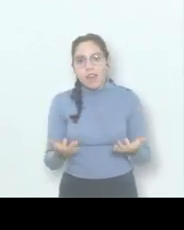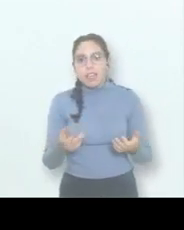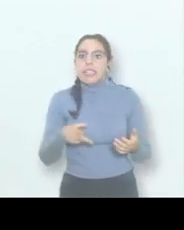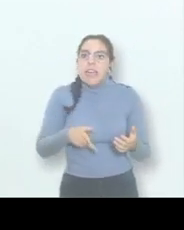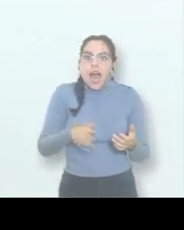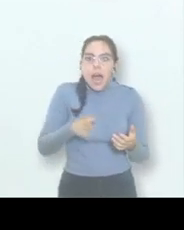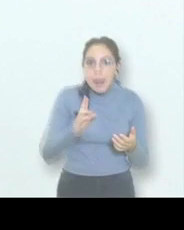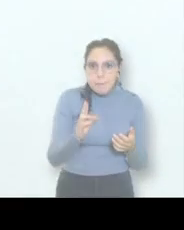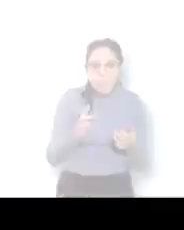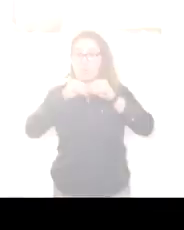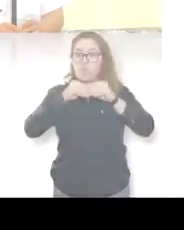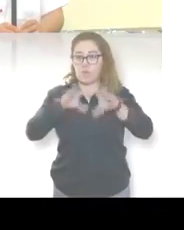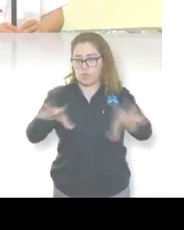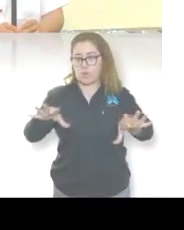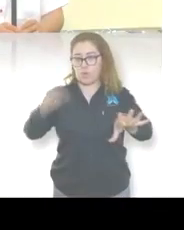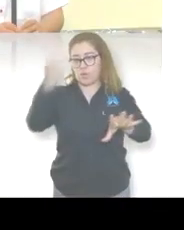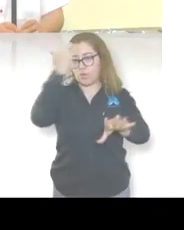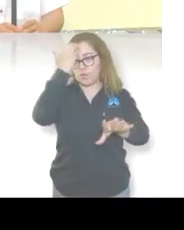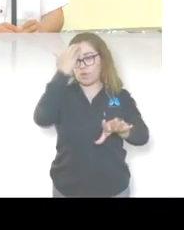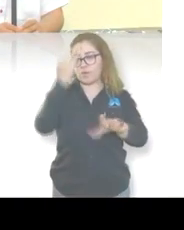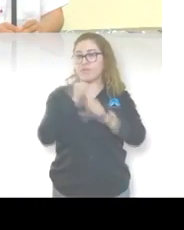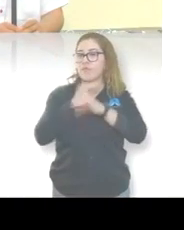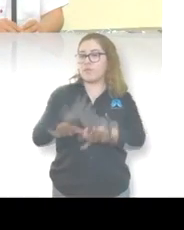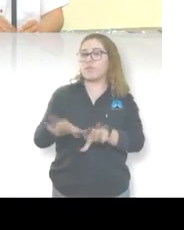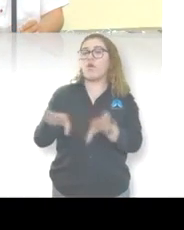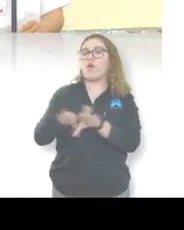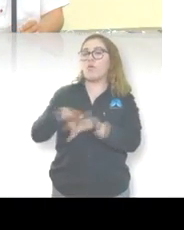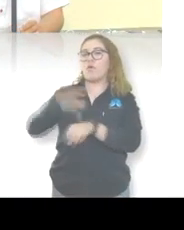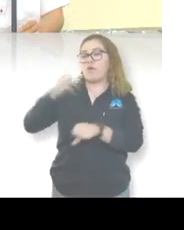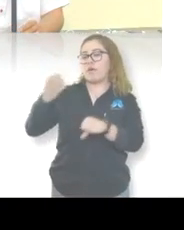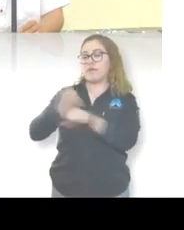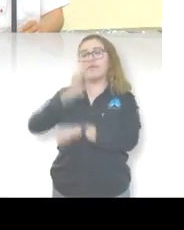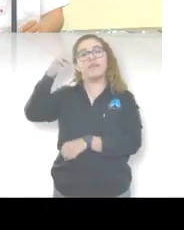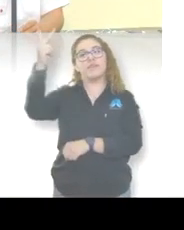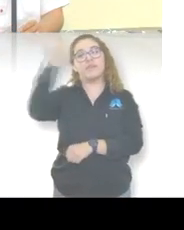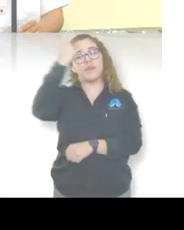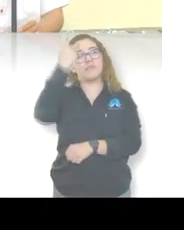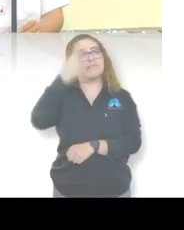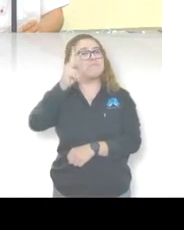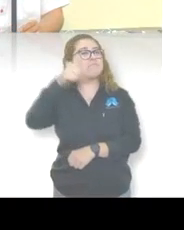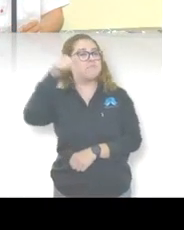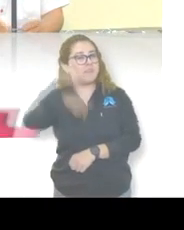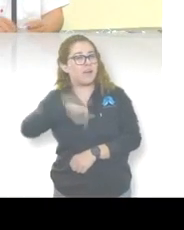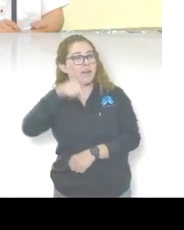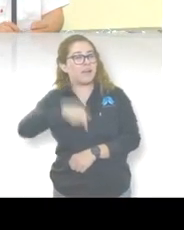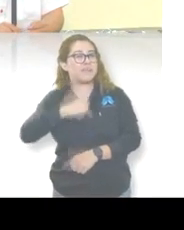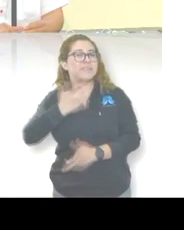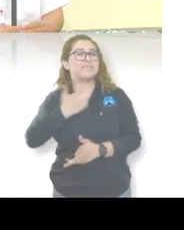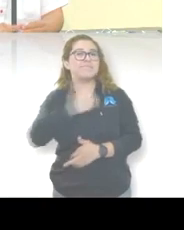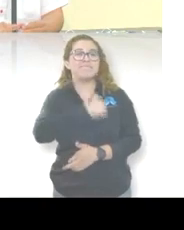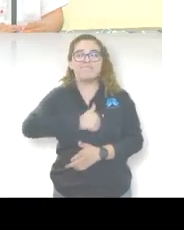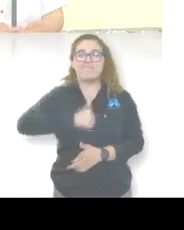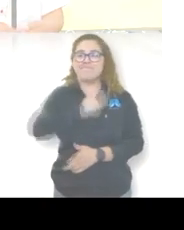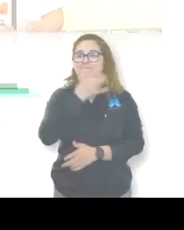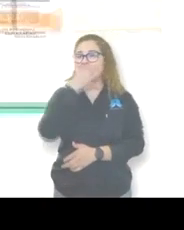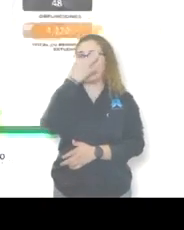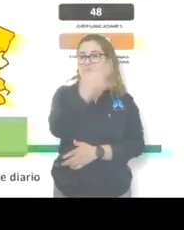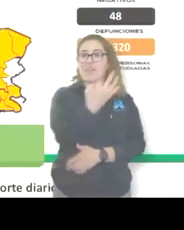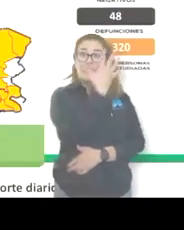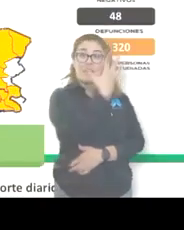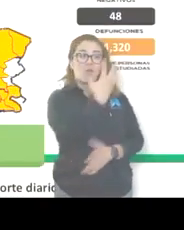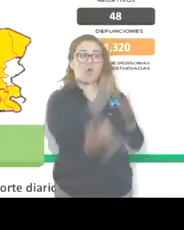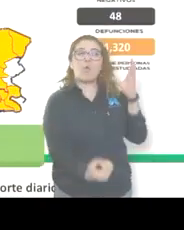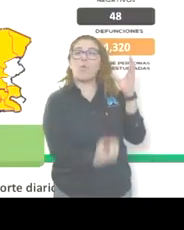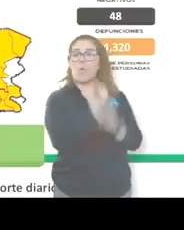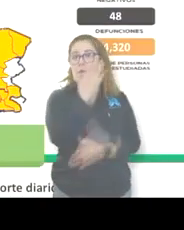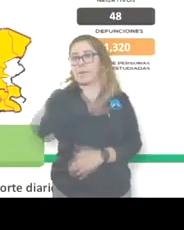transitar con esta epidemia. Nuestra situación, y aquí pues lamentablemente tenemos que informar de 5 nuevas defunciones, y